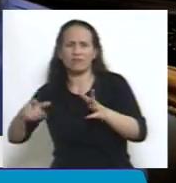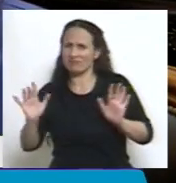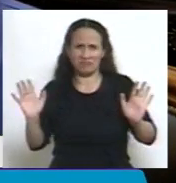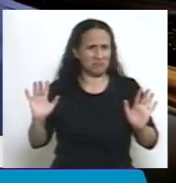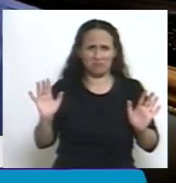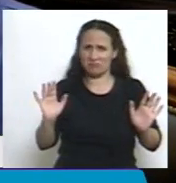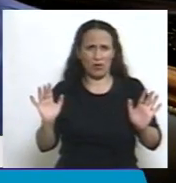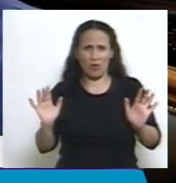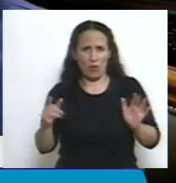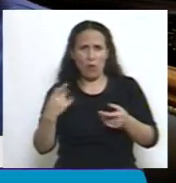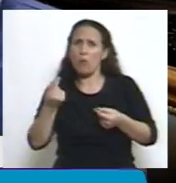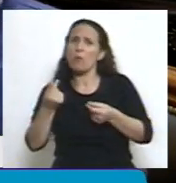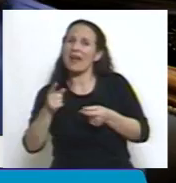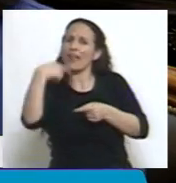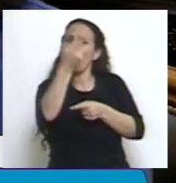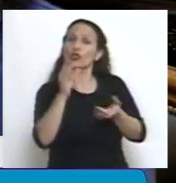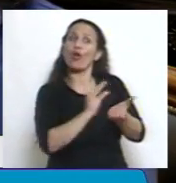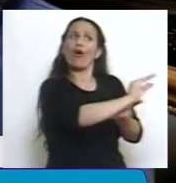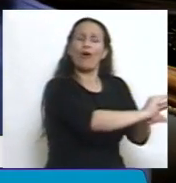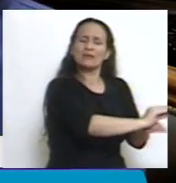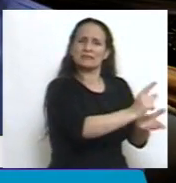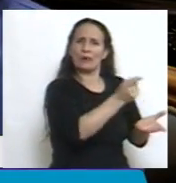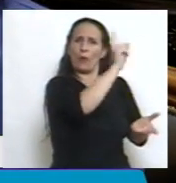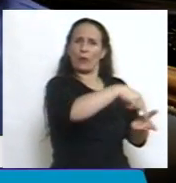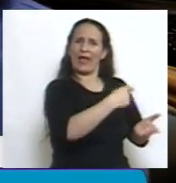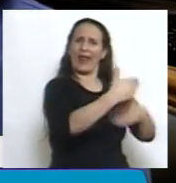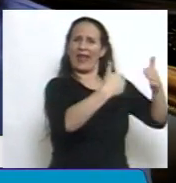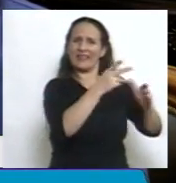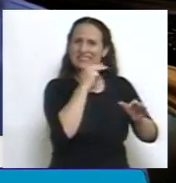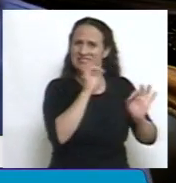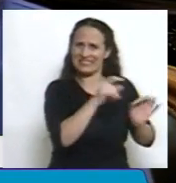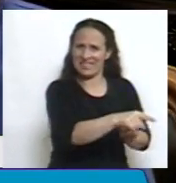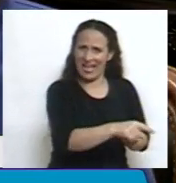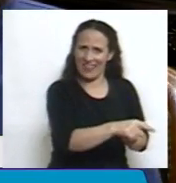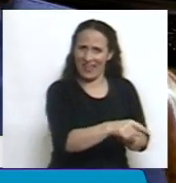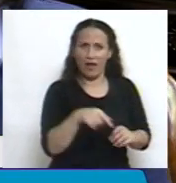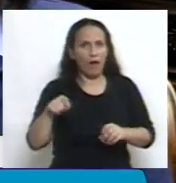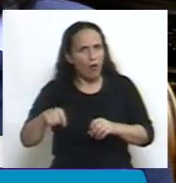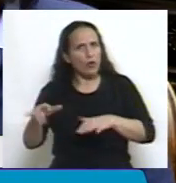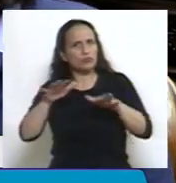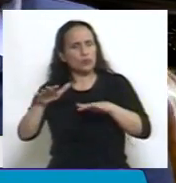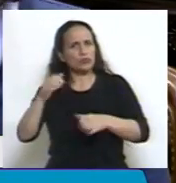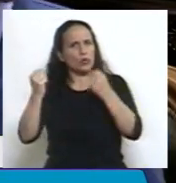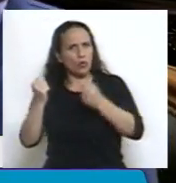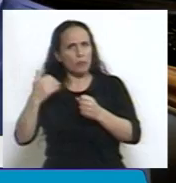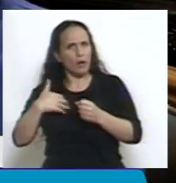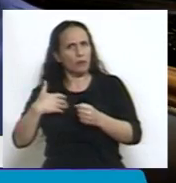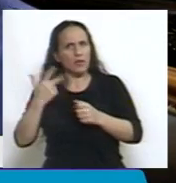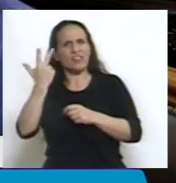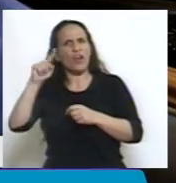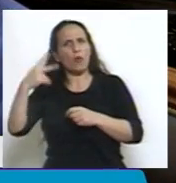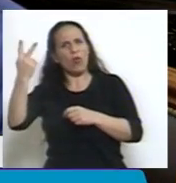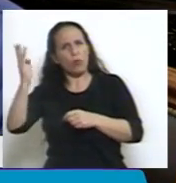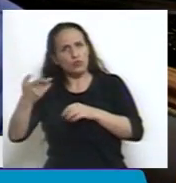no rinde su fruto. De hecho, hoy el Estado Nacional tiene, a pesos de hoy, 3,2 veces más recursos que a principio de